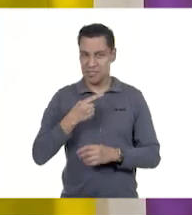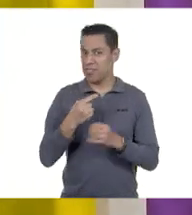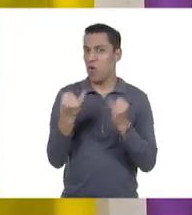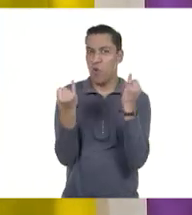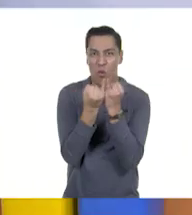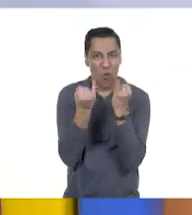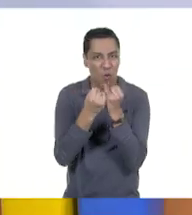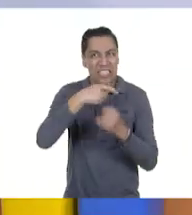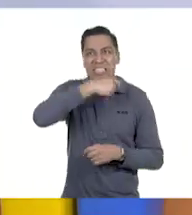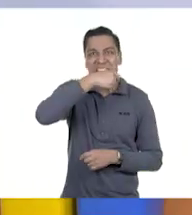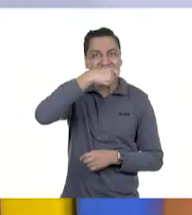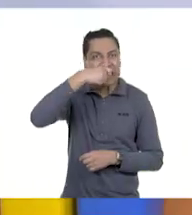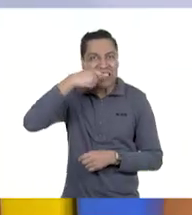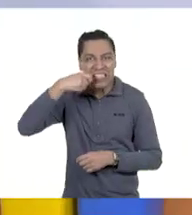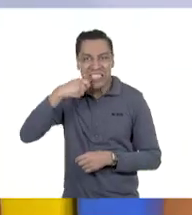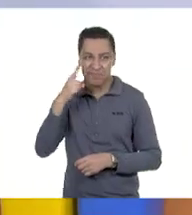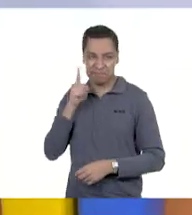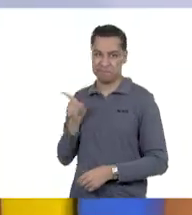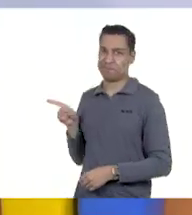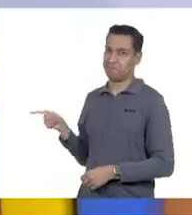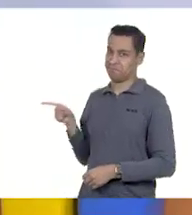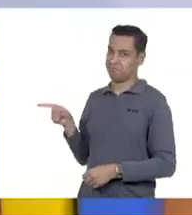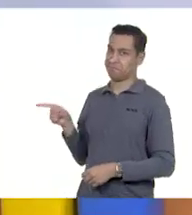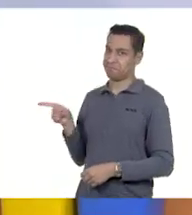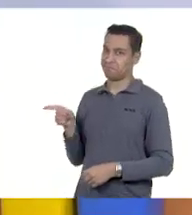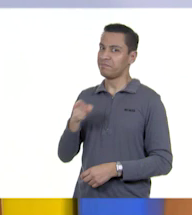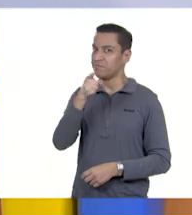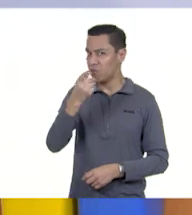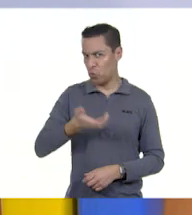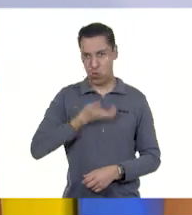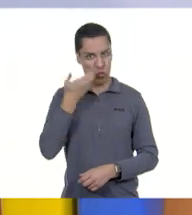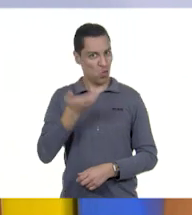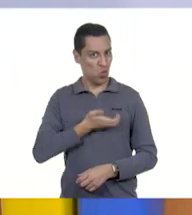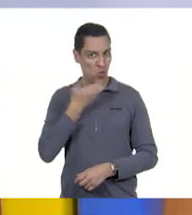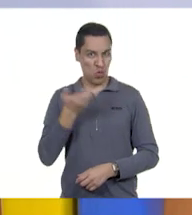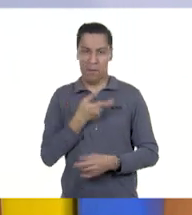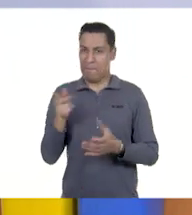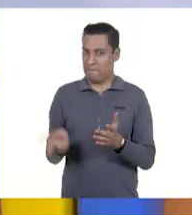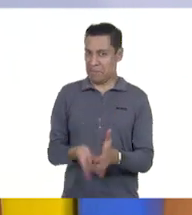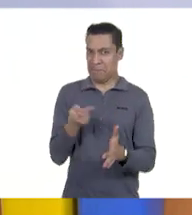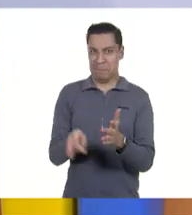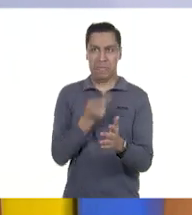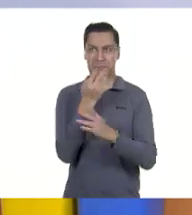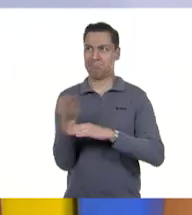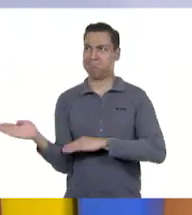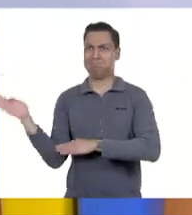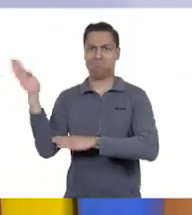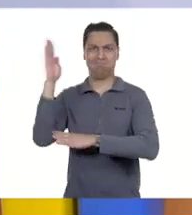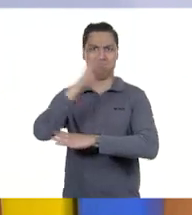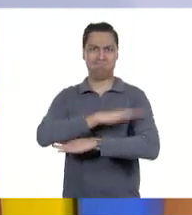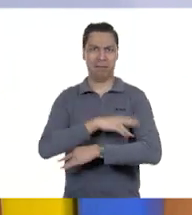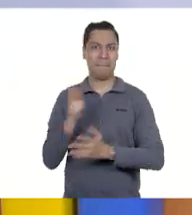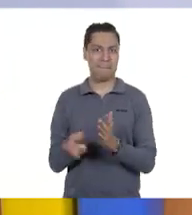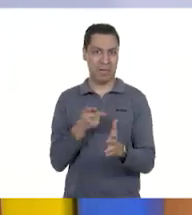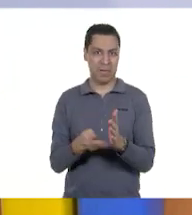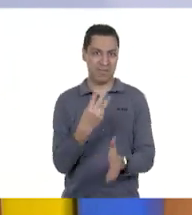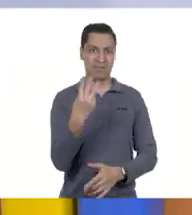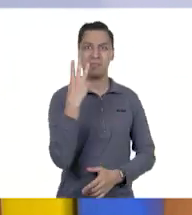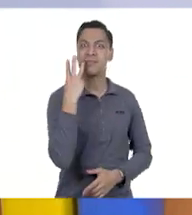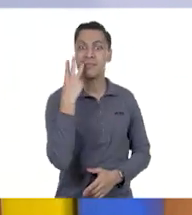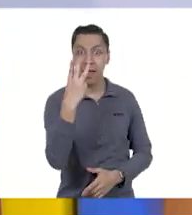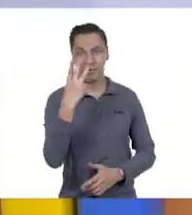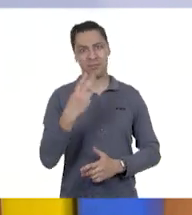comemos. Claro, ese es uno de los hábitos que también es muy importante que realicemos para seguir con el cuidado y la higiene de nuestro